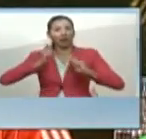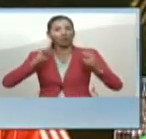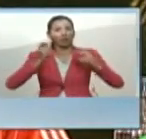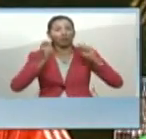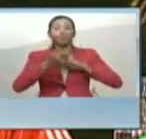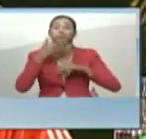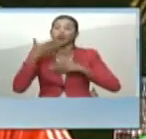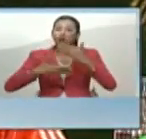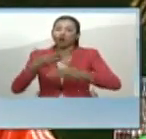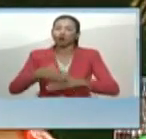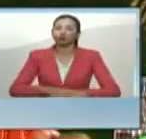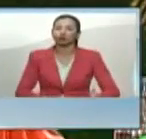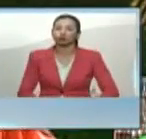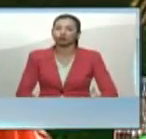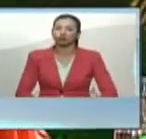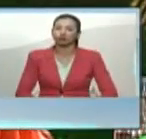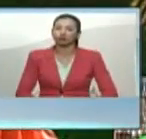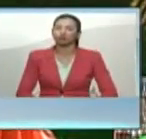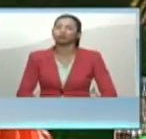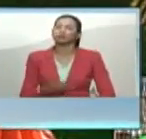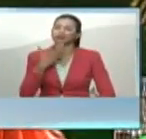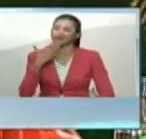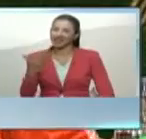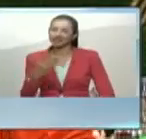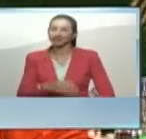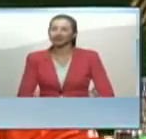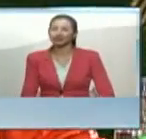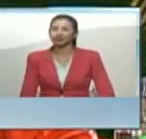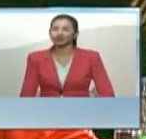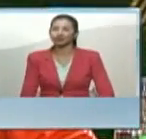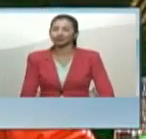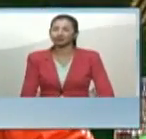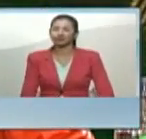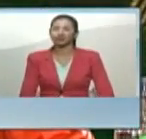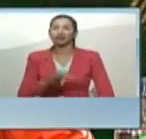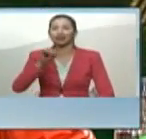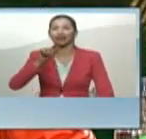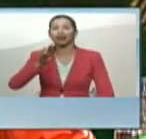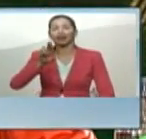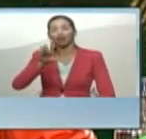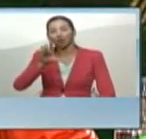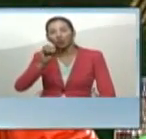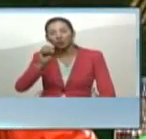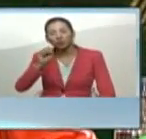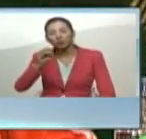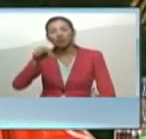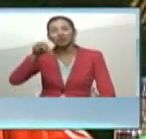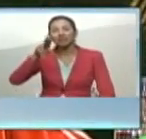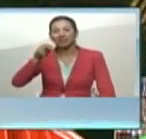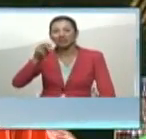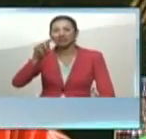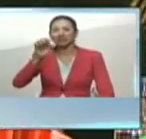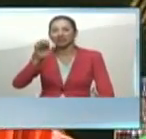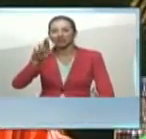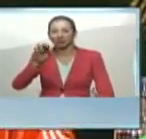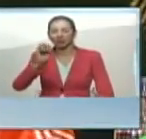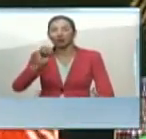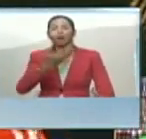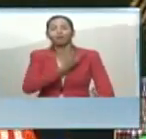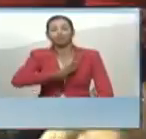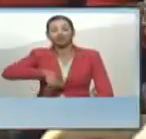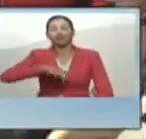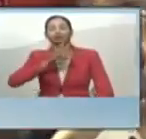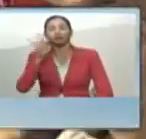¿verdad? Bueno, gracias, Carlos Quintero, querido presidente de la Federación